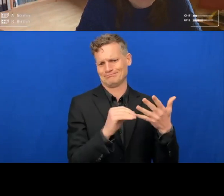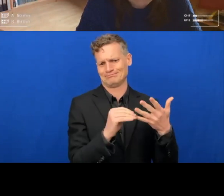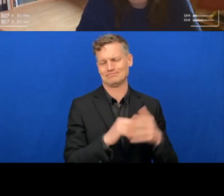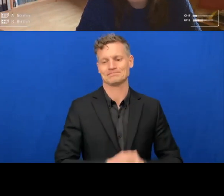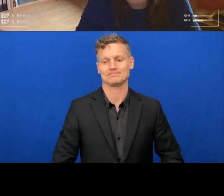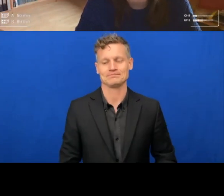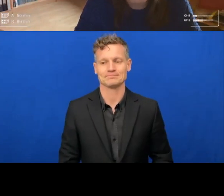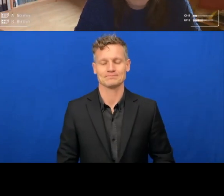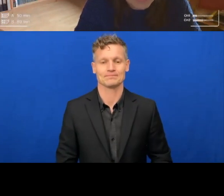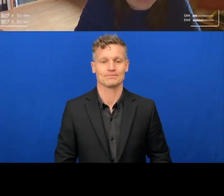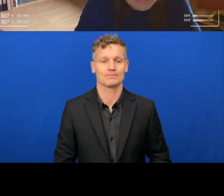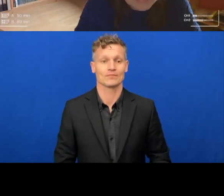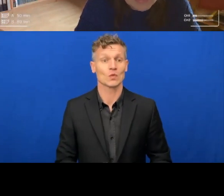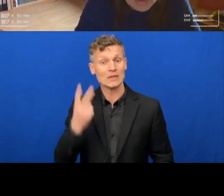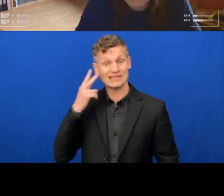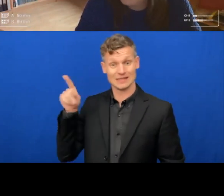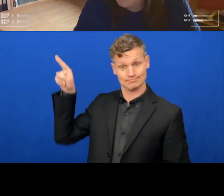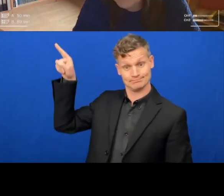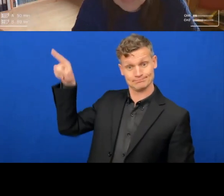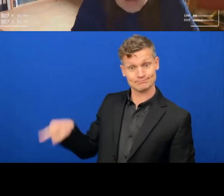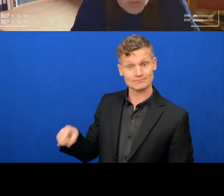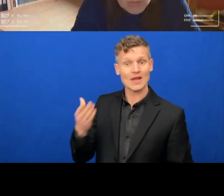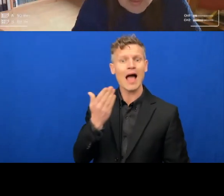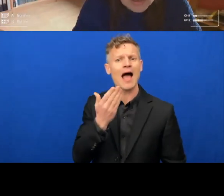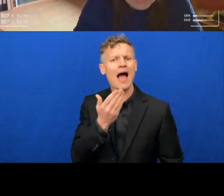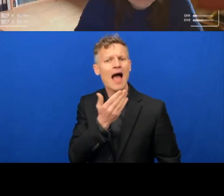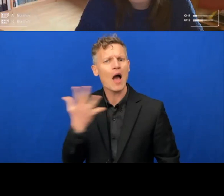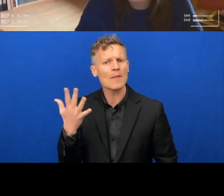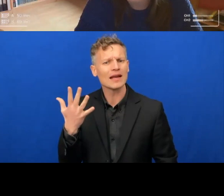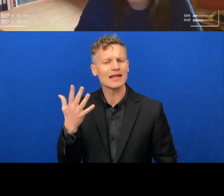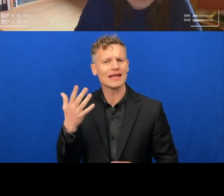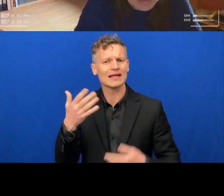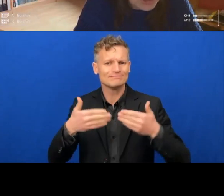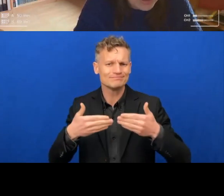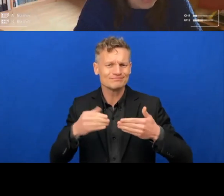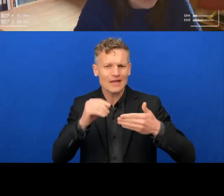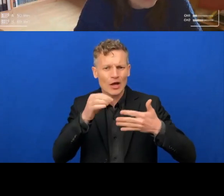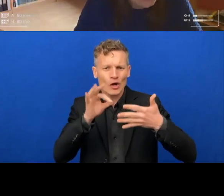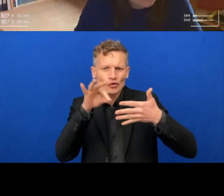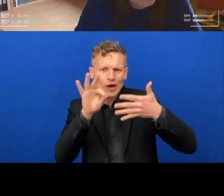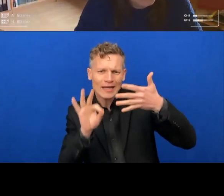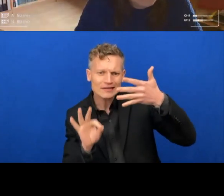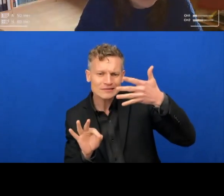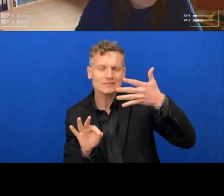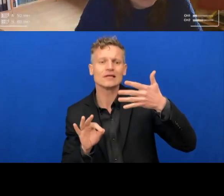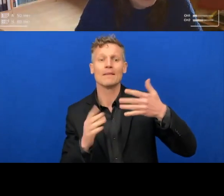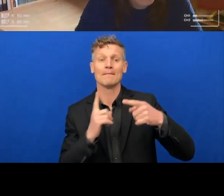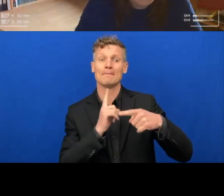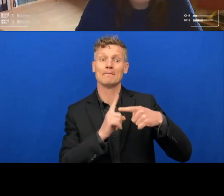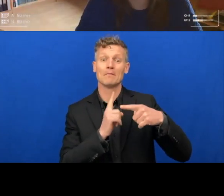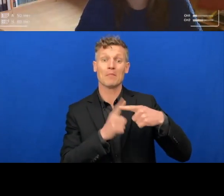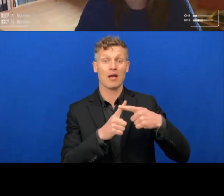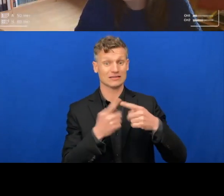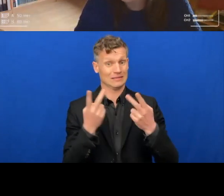ello. Como pueden ver en esta diapositiva, el número de créditos y, por lo más importante, el número